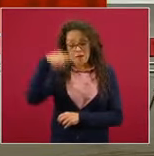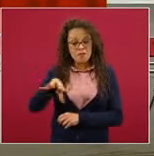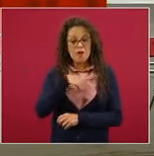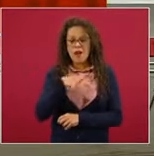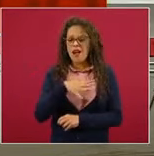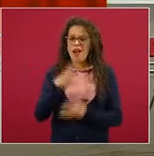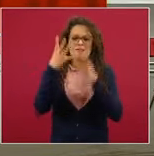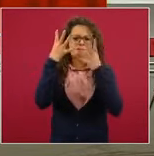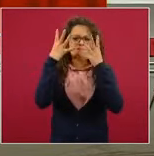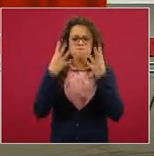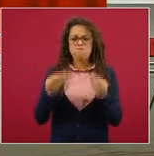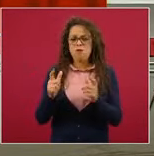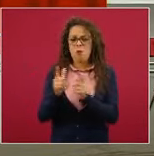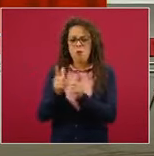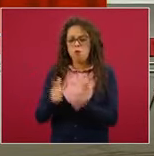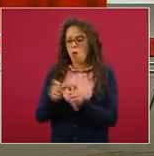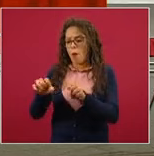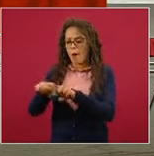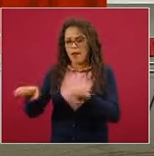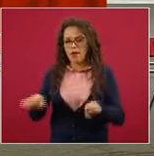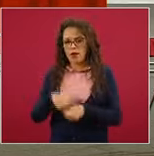de asesoría